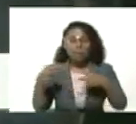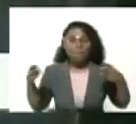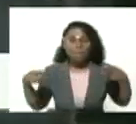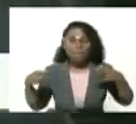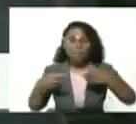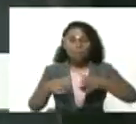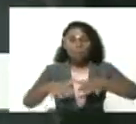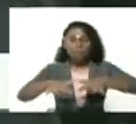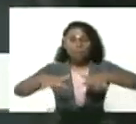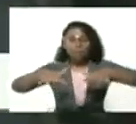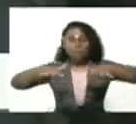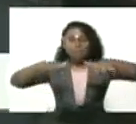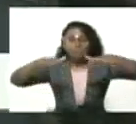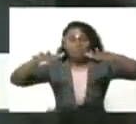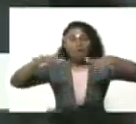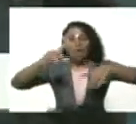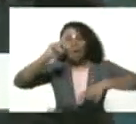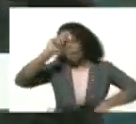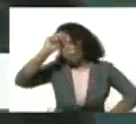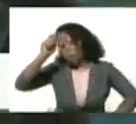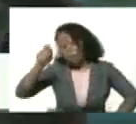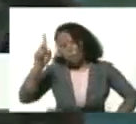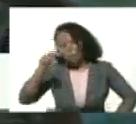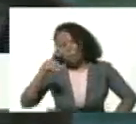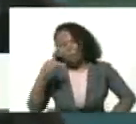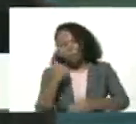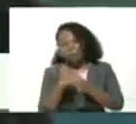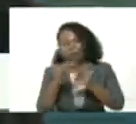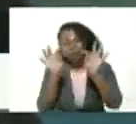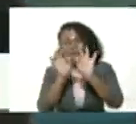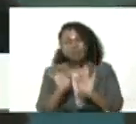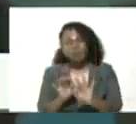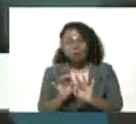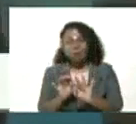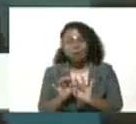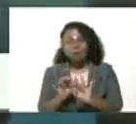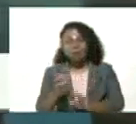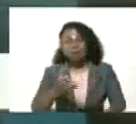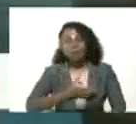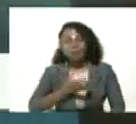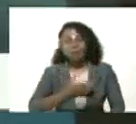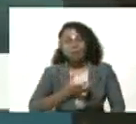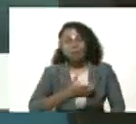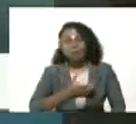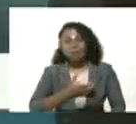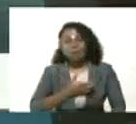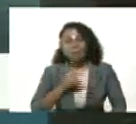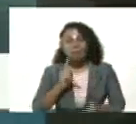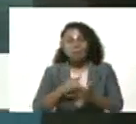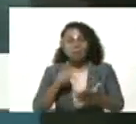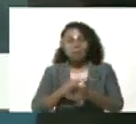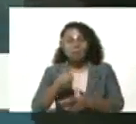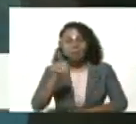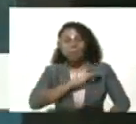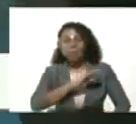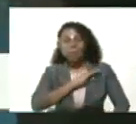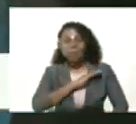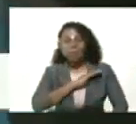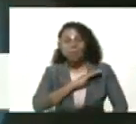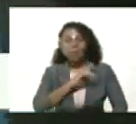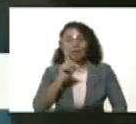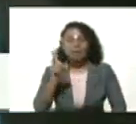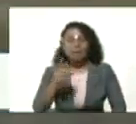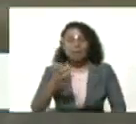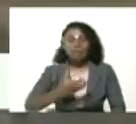rebarsa. Hay que hacer un reconocimiento igualmente a las alcaldías en la presencia de sus alcaldes, de sus